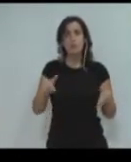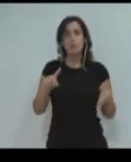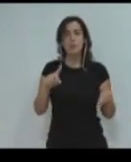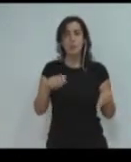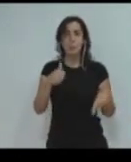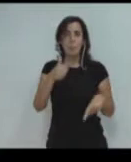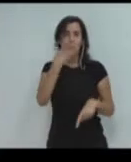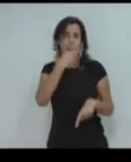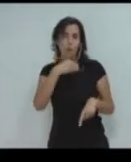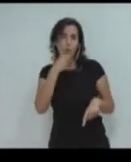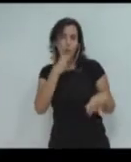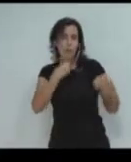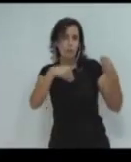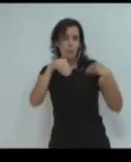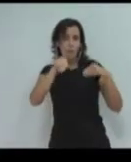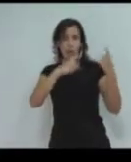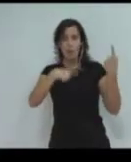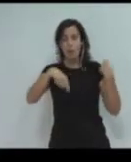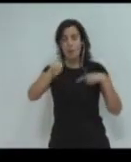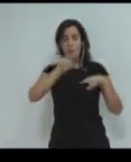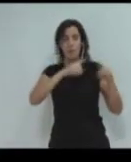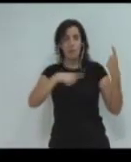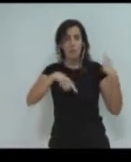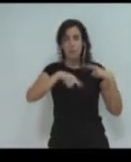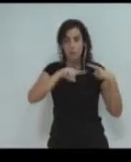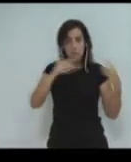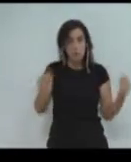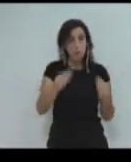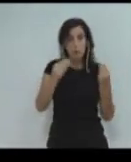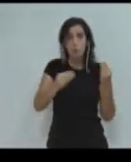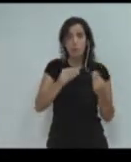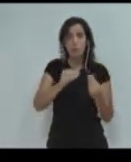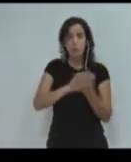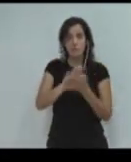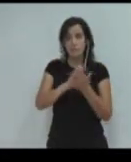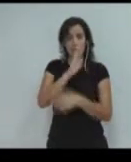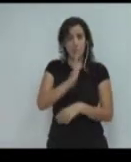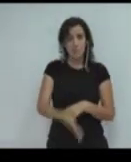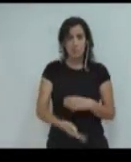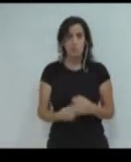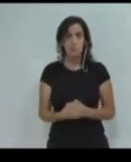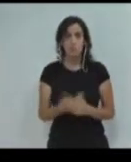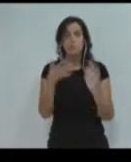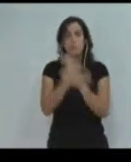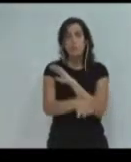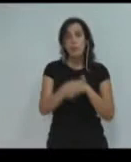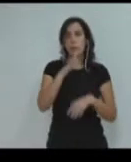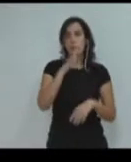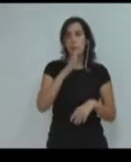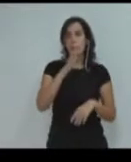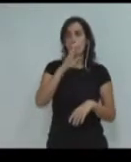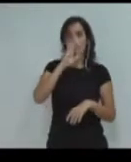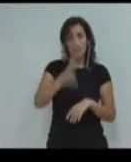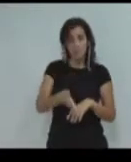más bonito dando rodeos, cuando lo mejor es hacerlo directo. Y esto no significa que por hacerlo directo